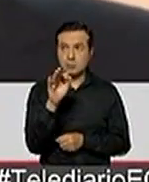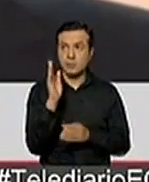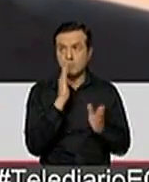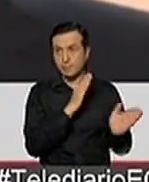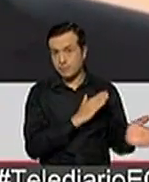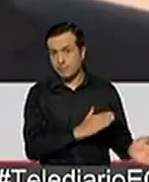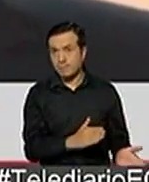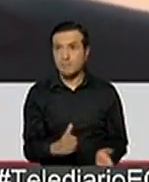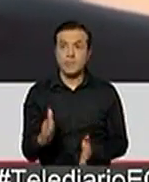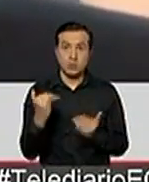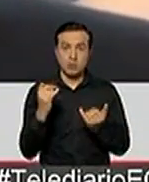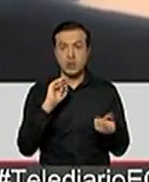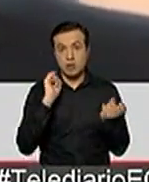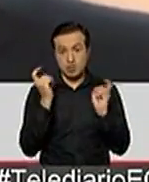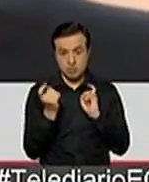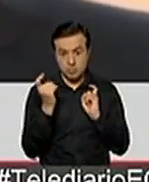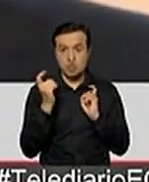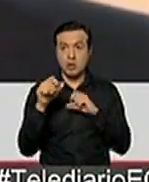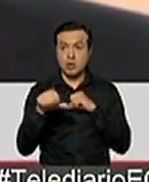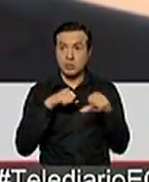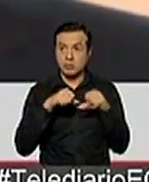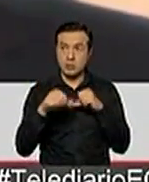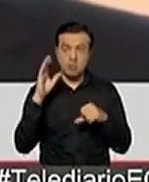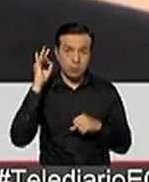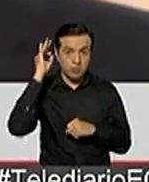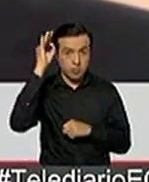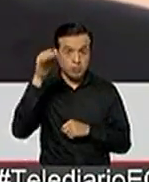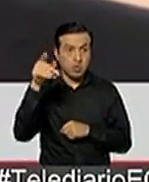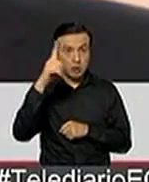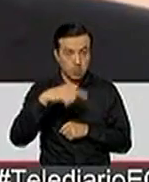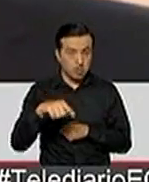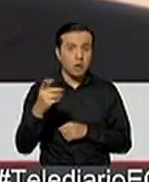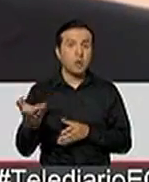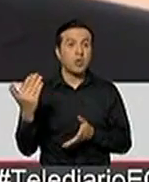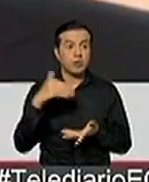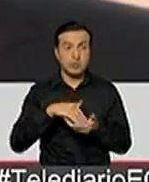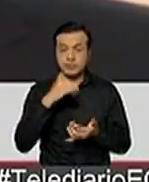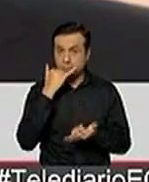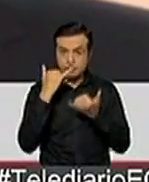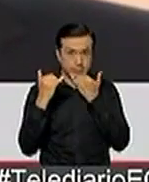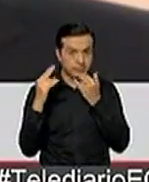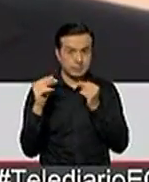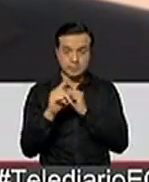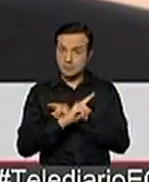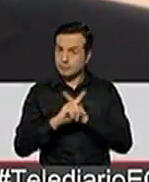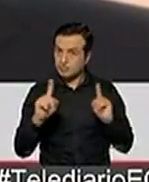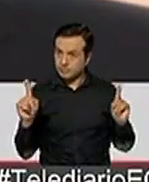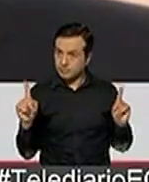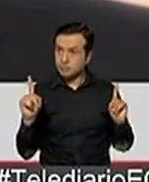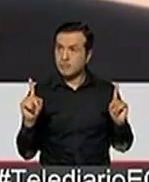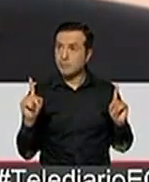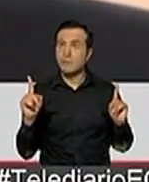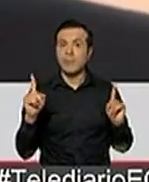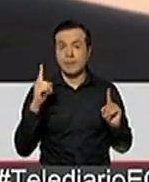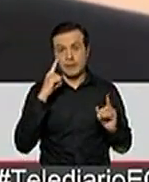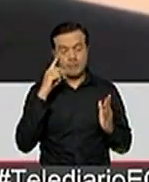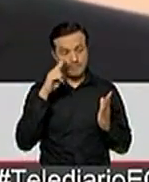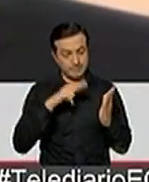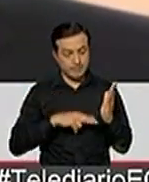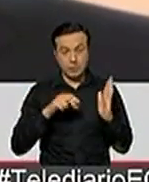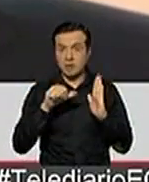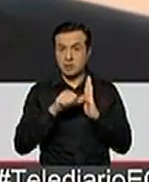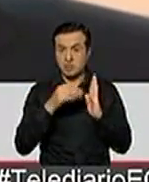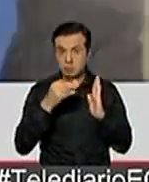pauta para corregirlo ahora, para que en las administraciones futuras no se cometa esta clase de errores, tal vez en no dar lectura al